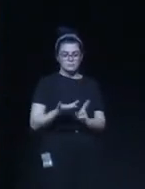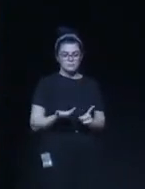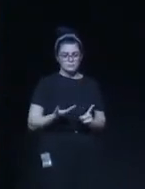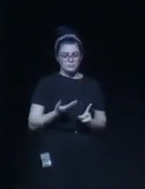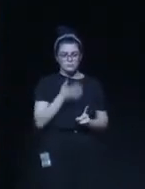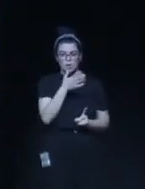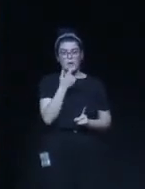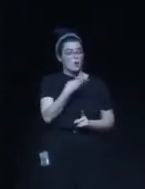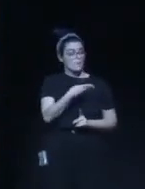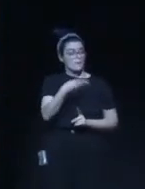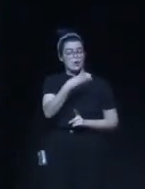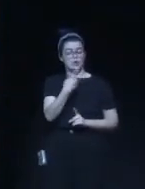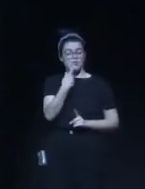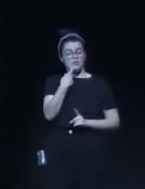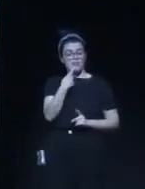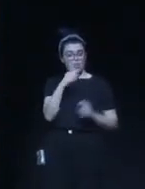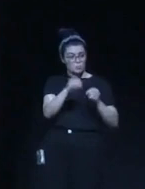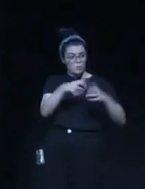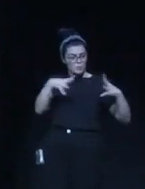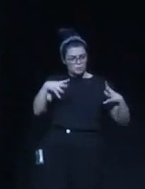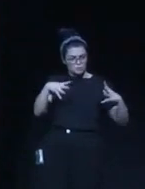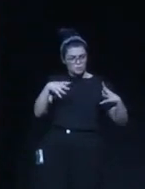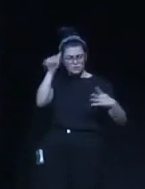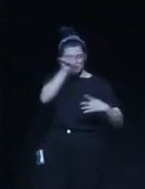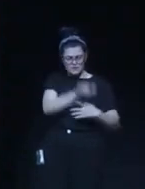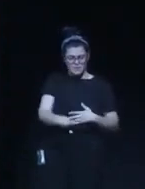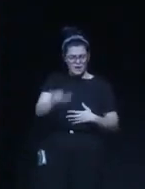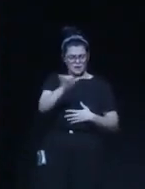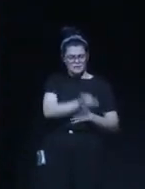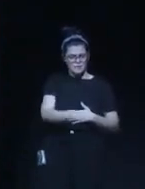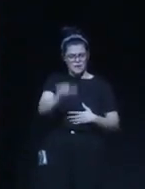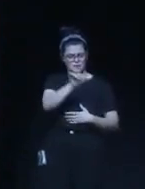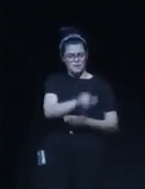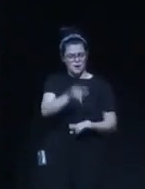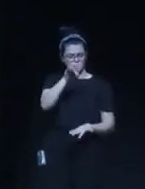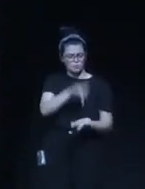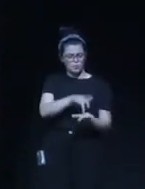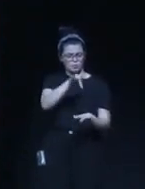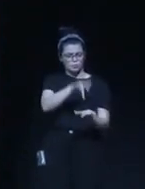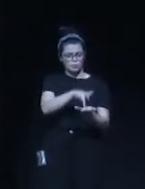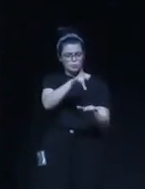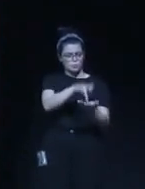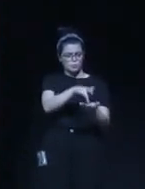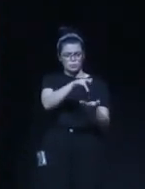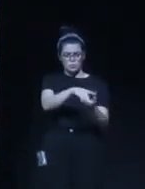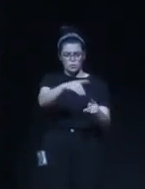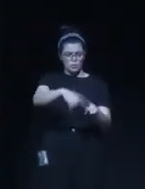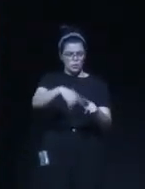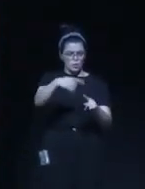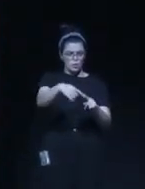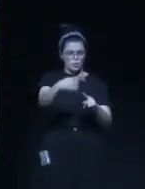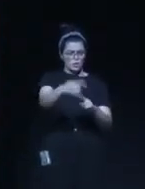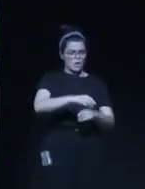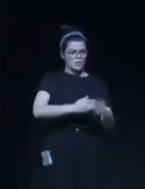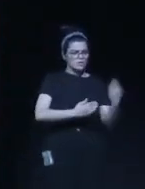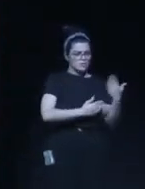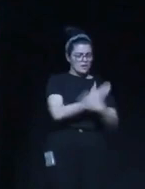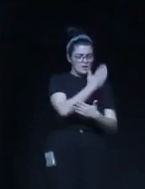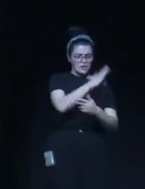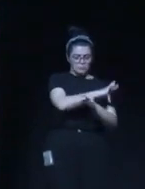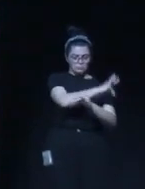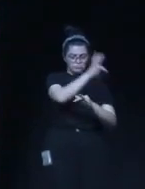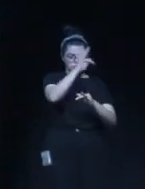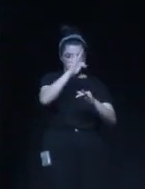que dice Begoña, es todas las semanas. Es continuo. Día y noche. Por lo